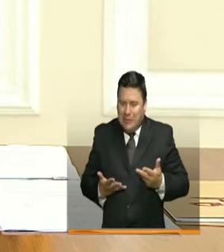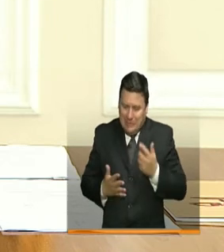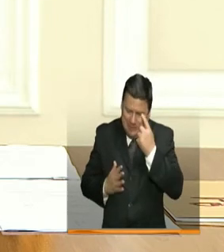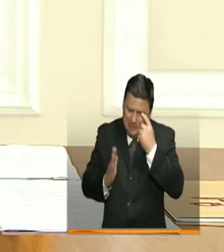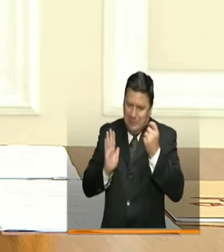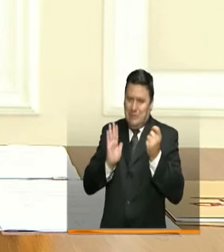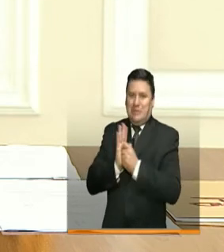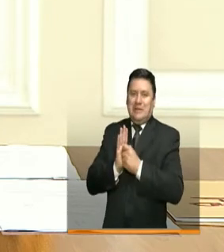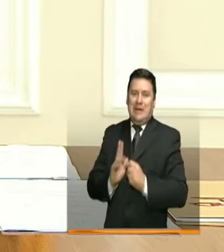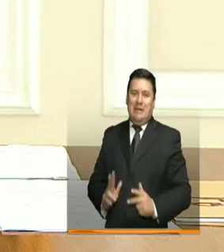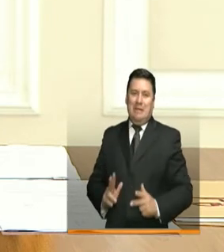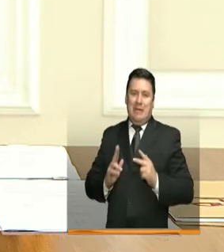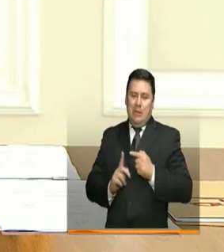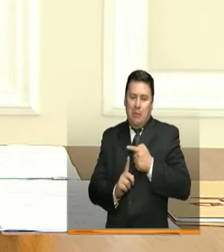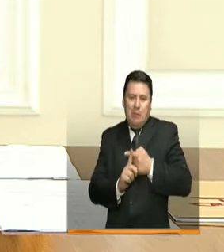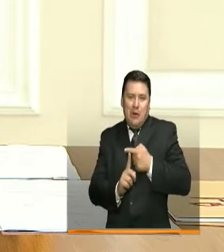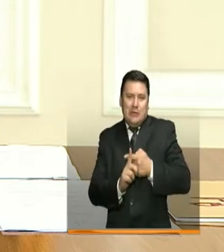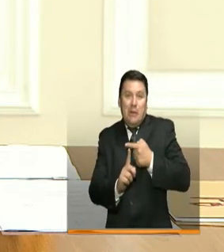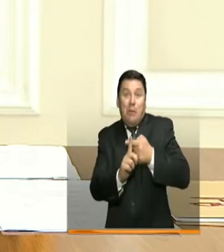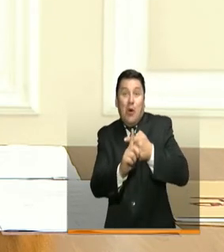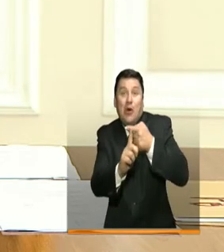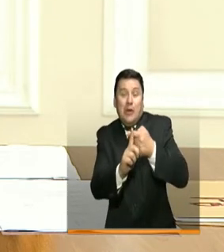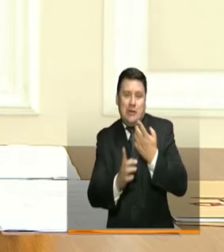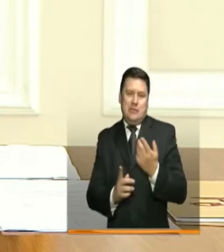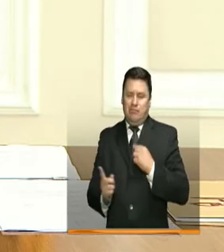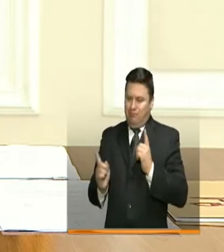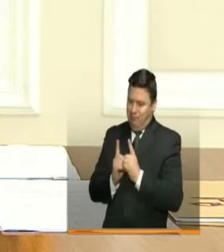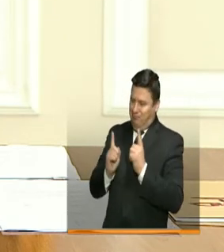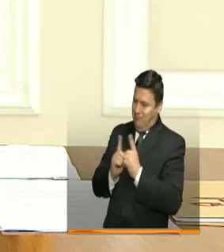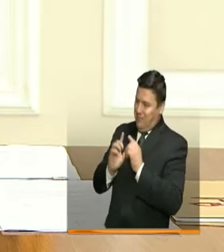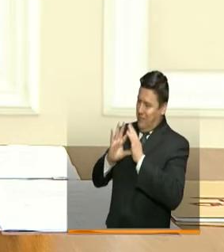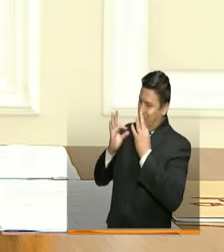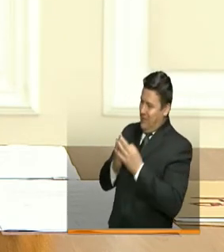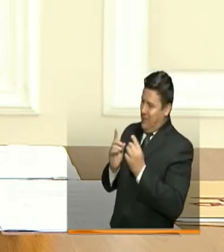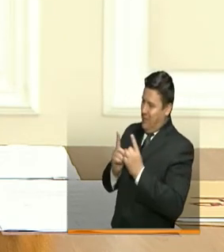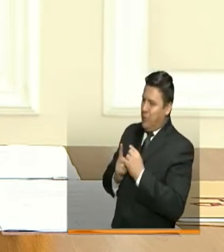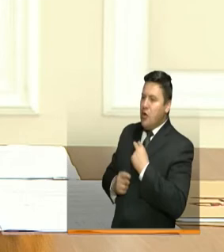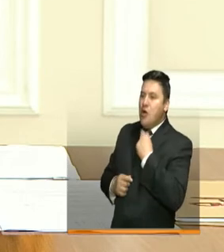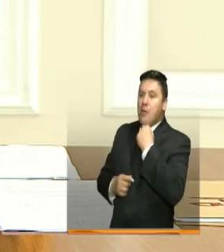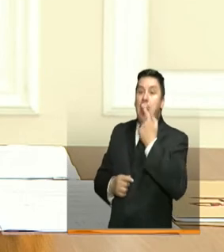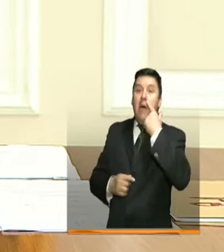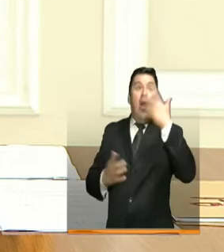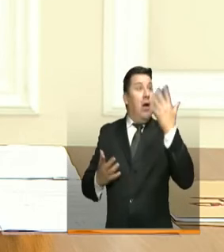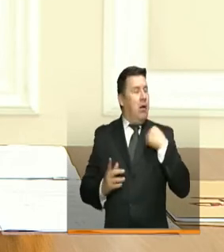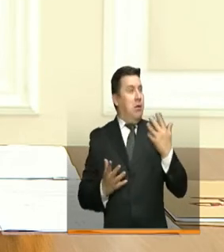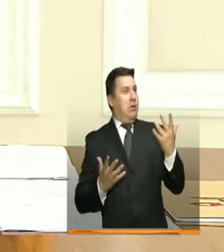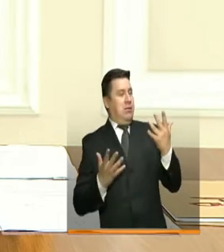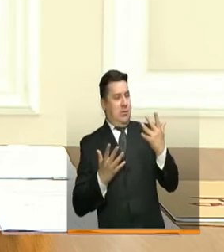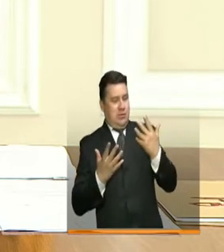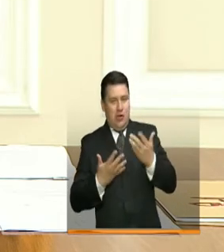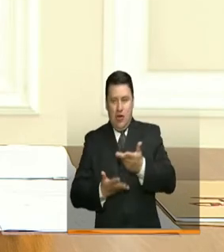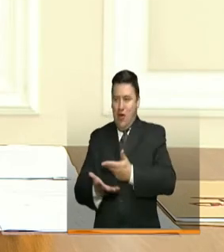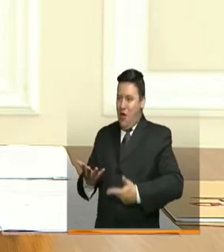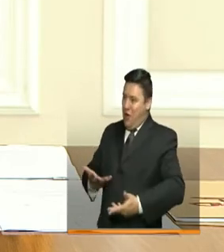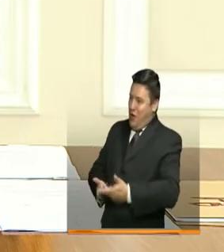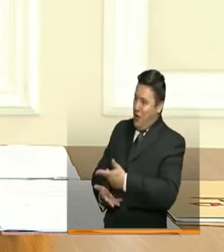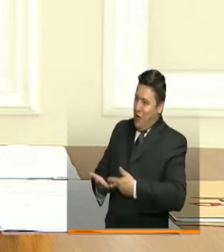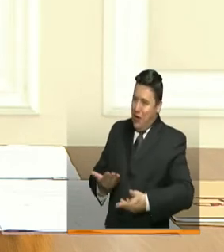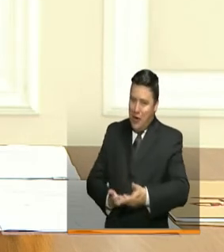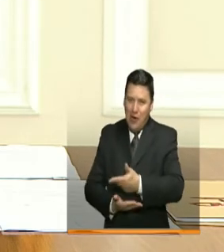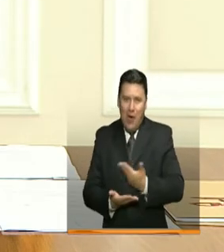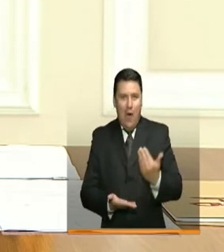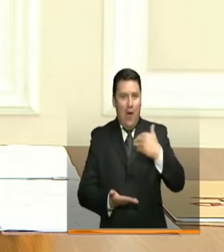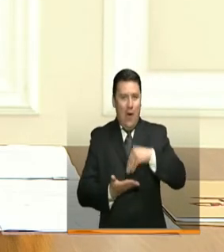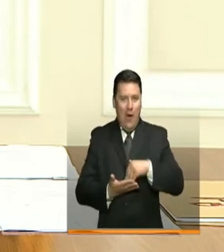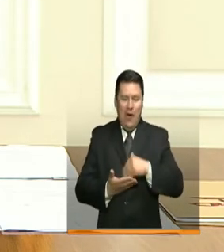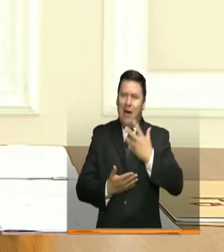marcan la vida positivamente: el encuentro de familia, la voz de un padre, el compartir, el volver